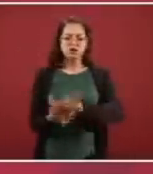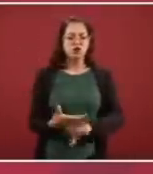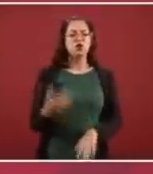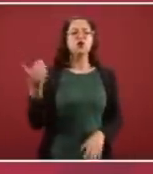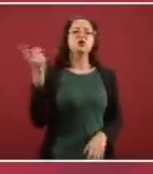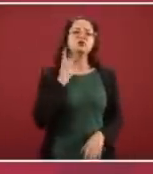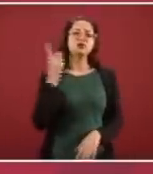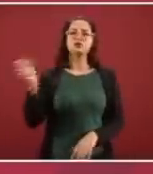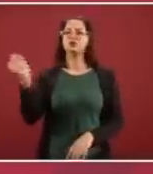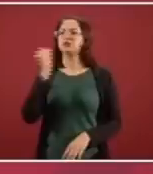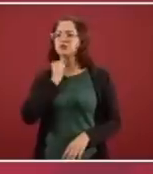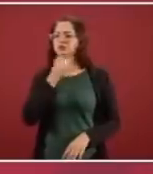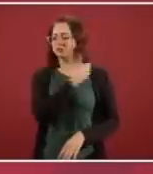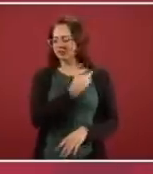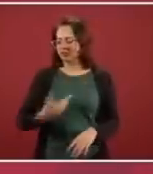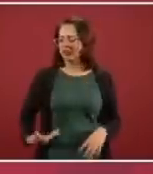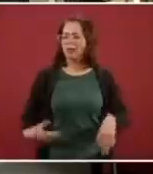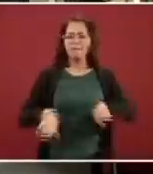Y ya con eso